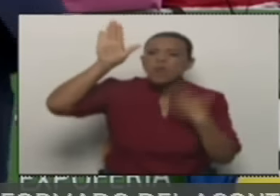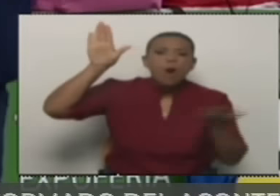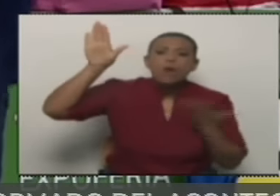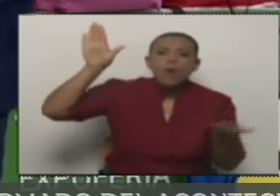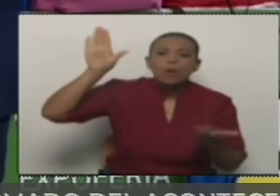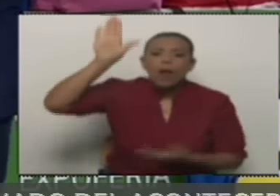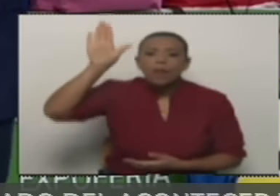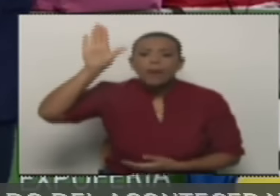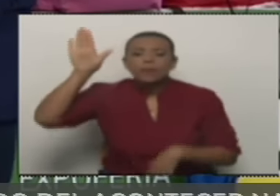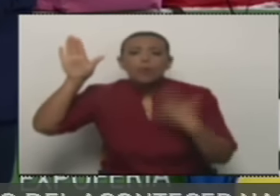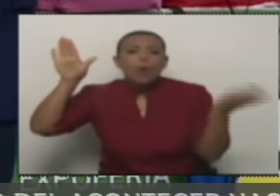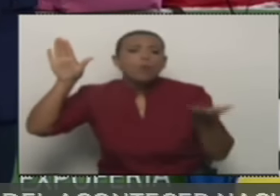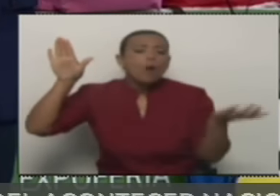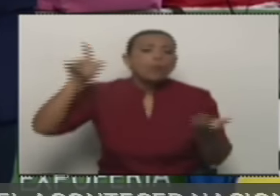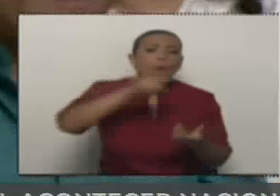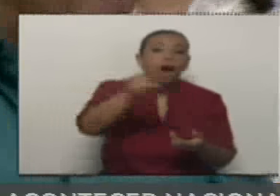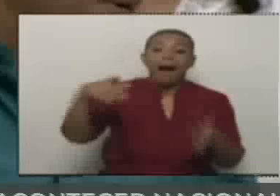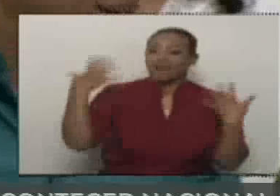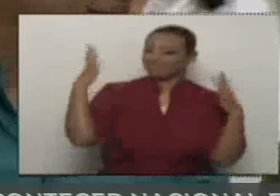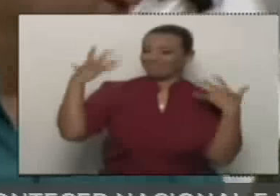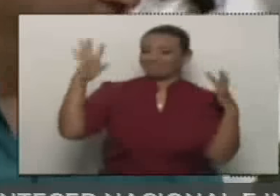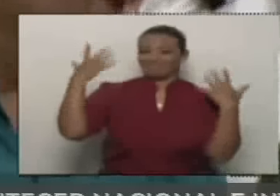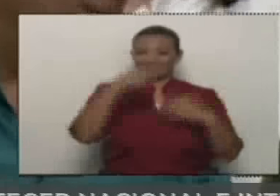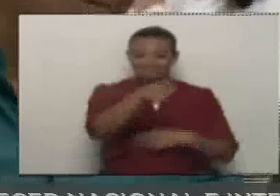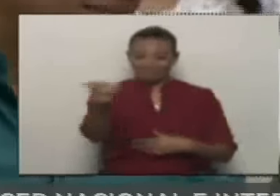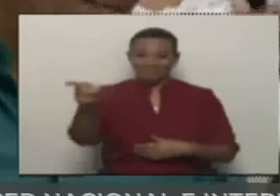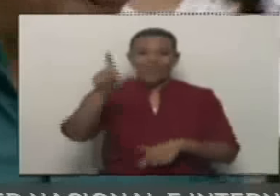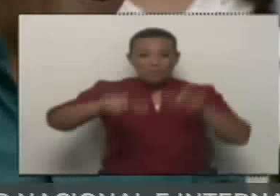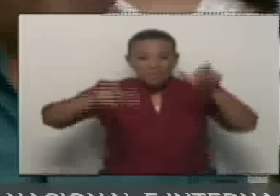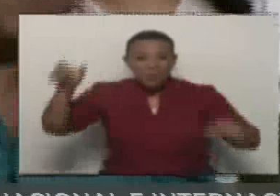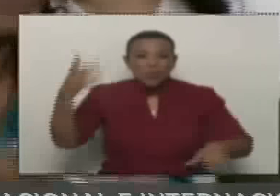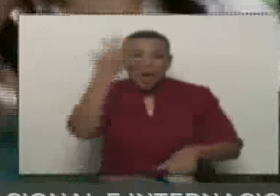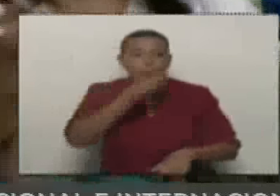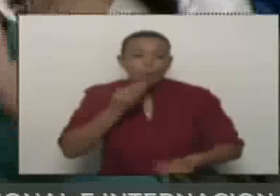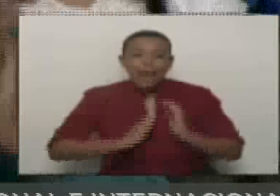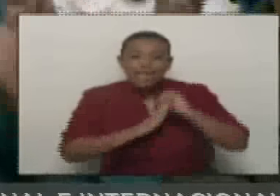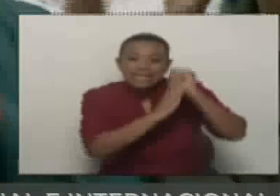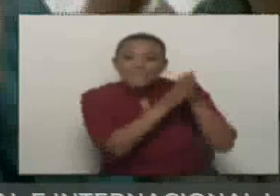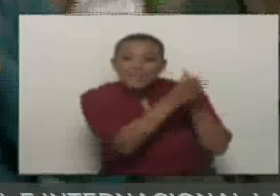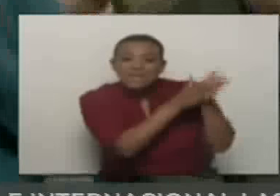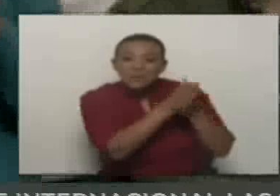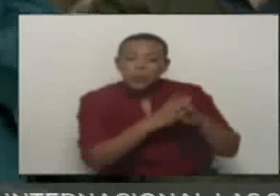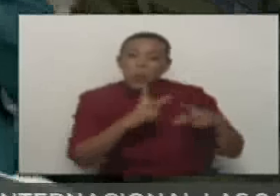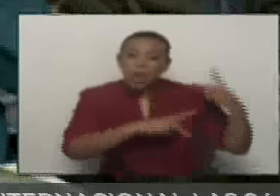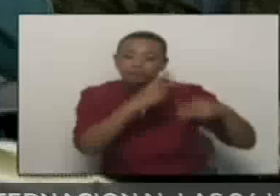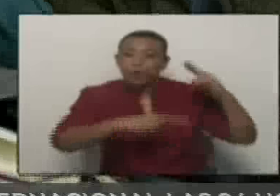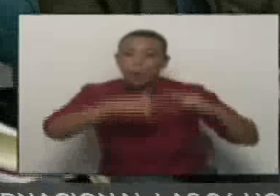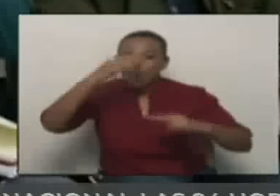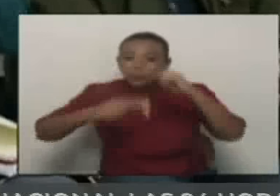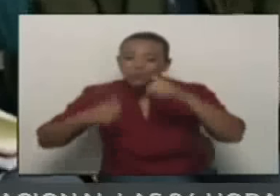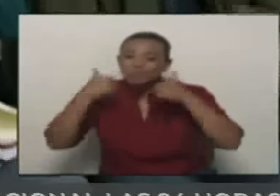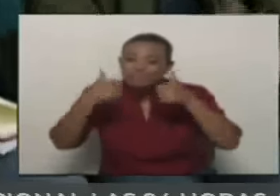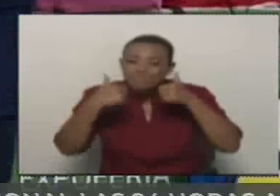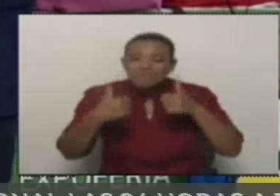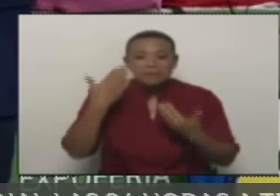emprendedores, fabricantes. Bueno, un aplauso a esta generación de venezolanos que está construyendo. Mira,